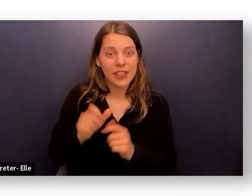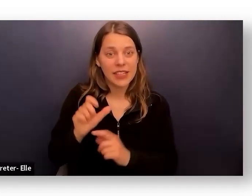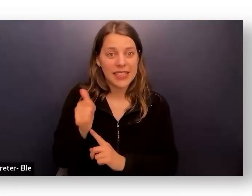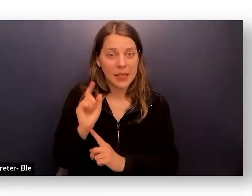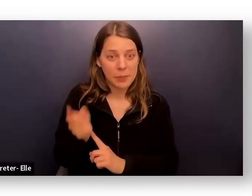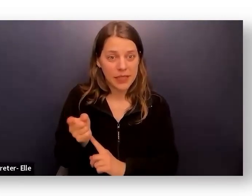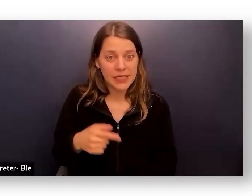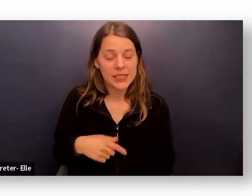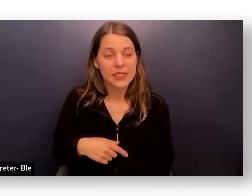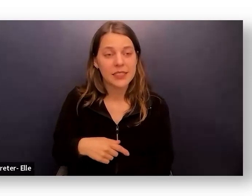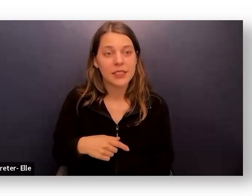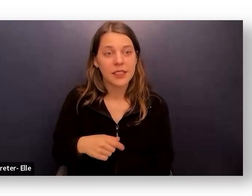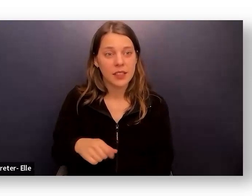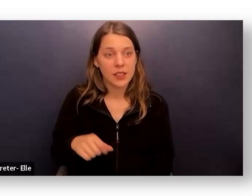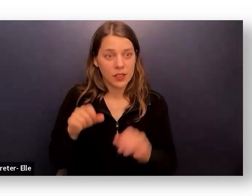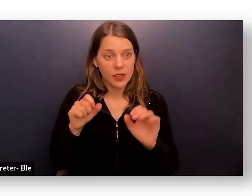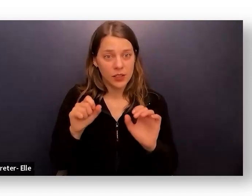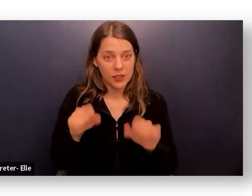Entonces,